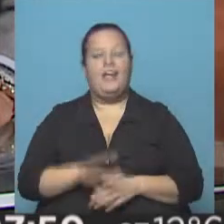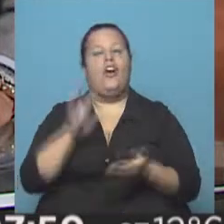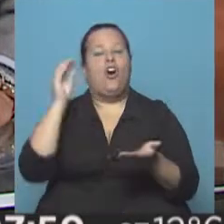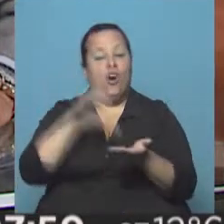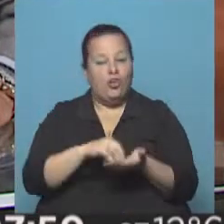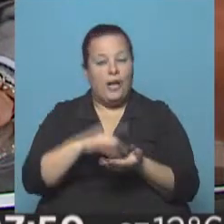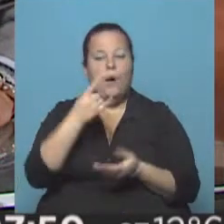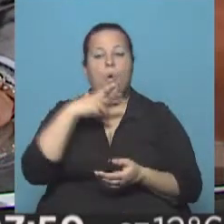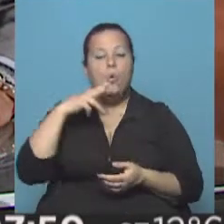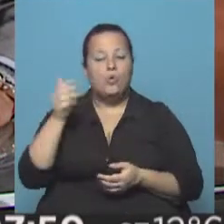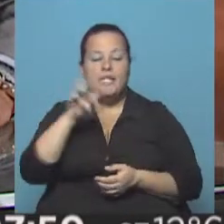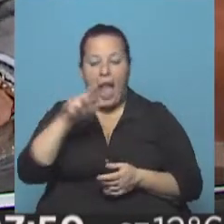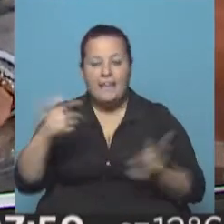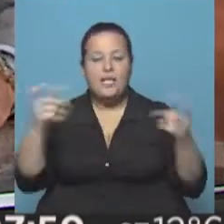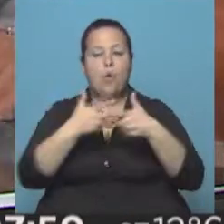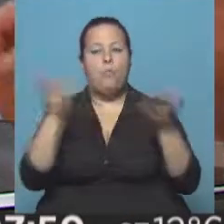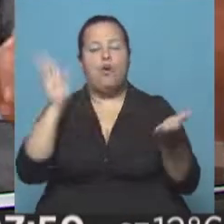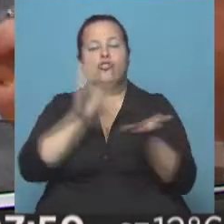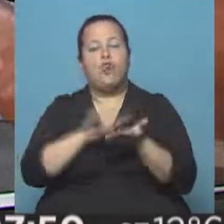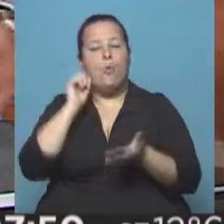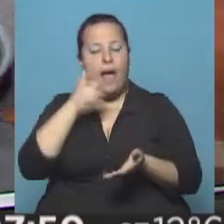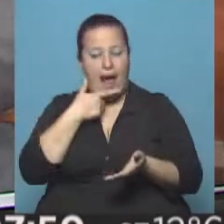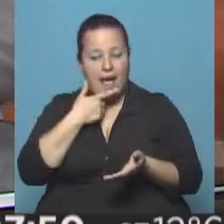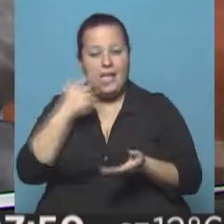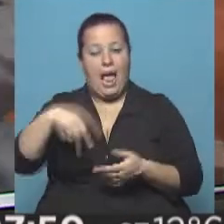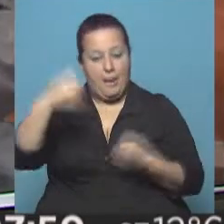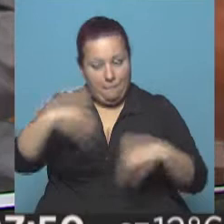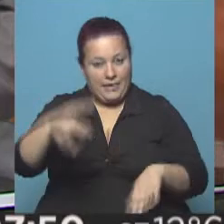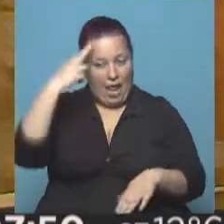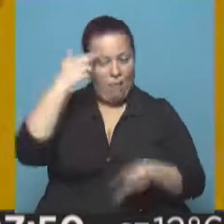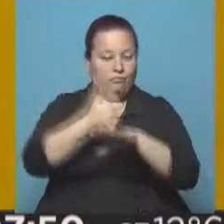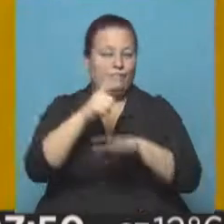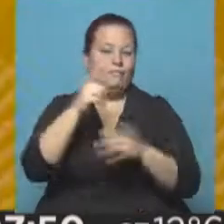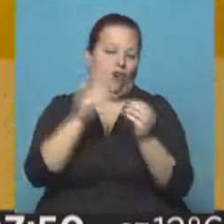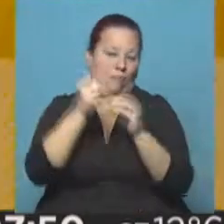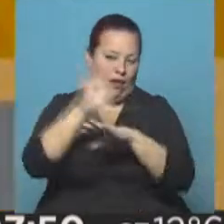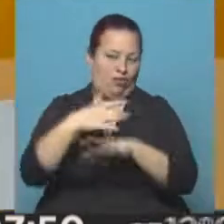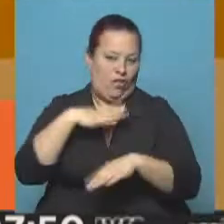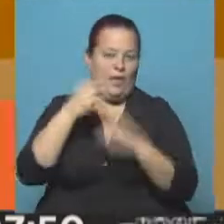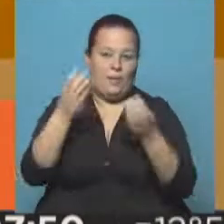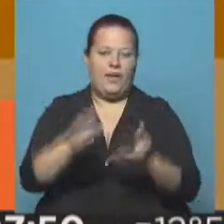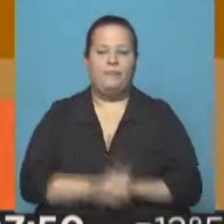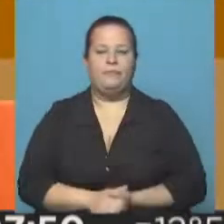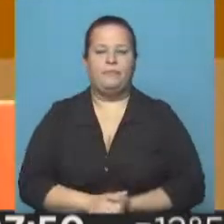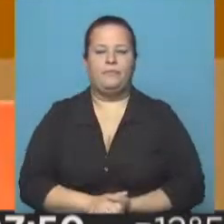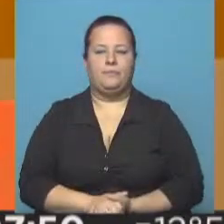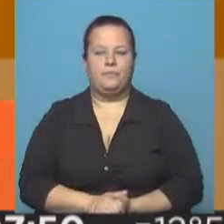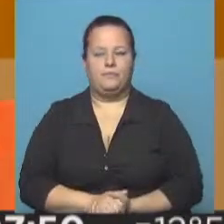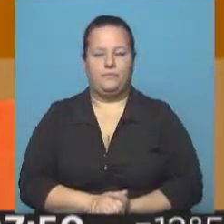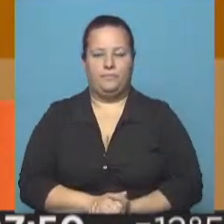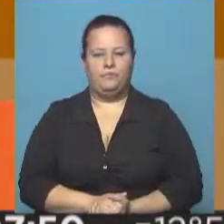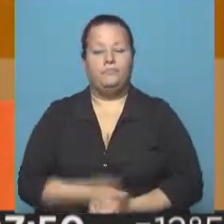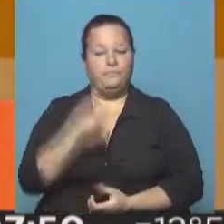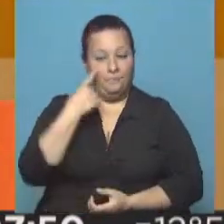nuevamente cucina del arte audiencia por la tarifa del gas comienza a las 9 í sigue trabajando claro Laura mayoi Laura